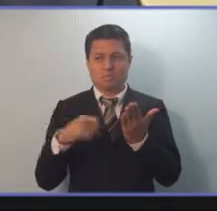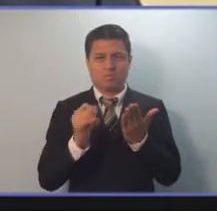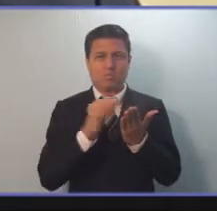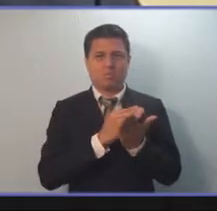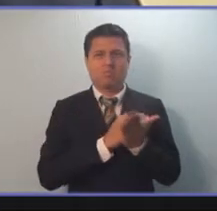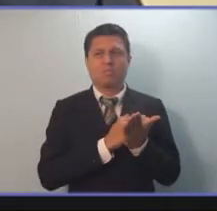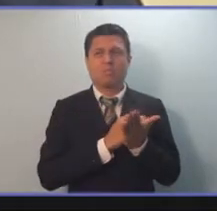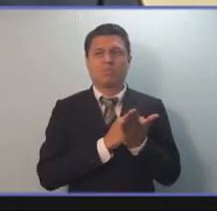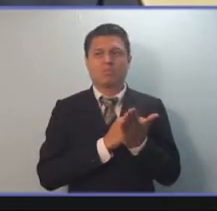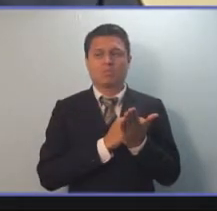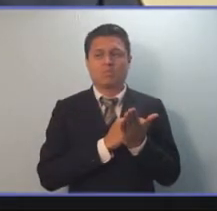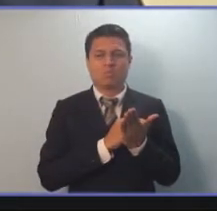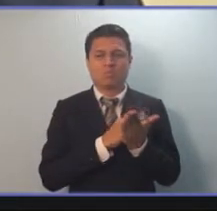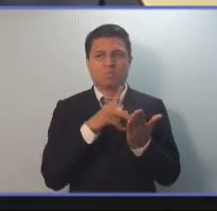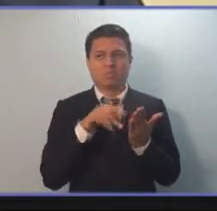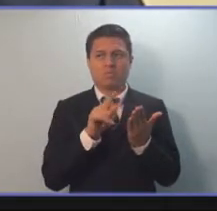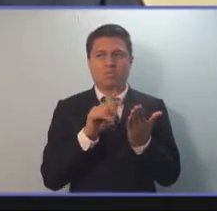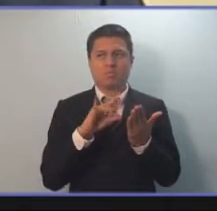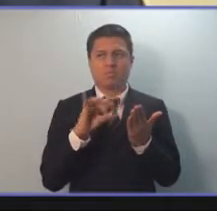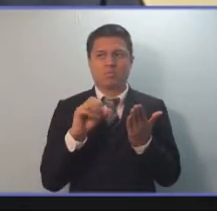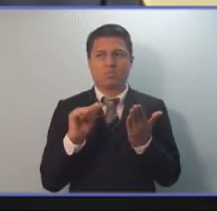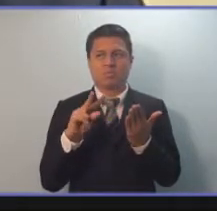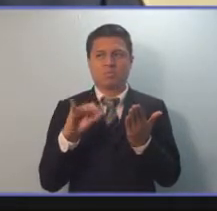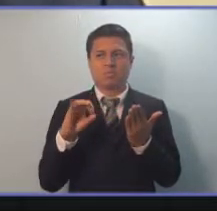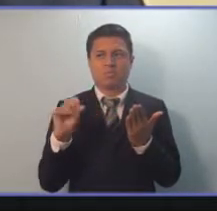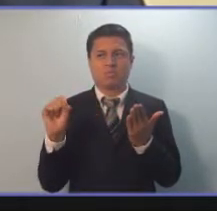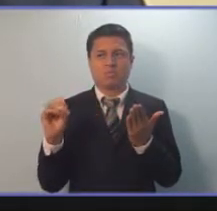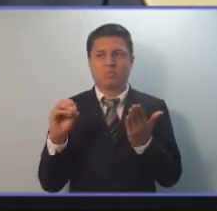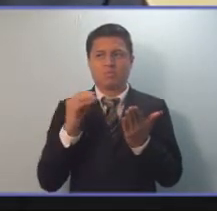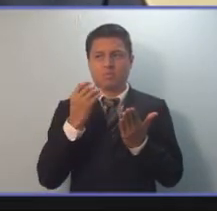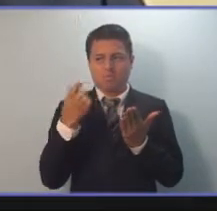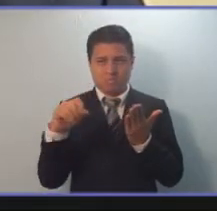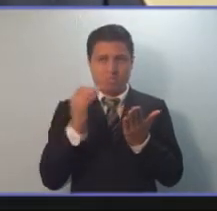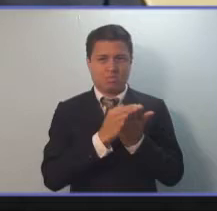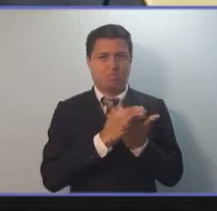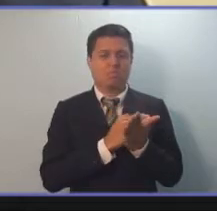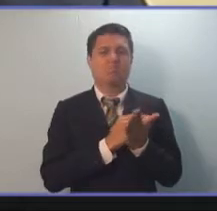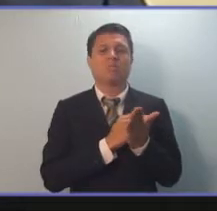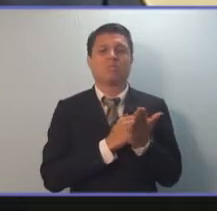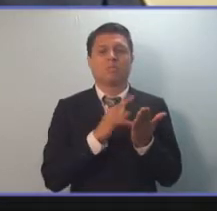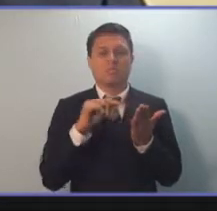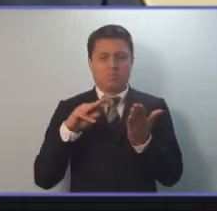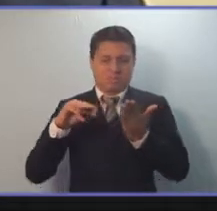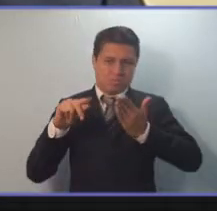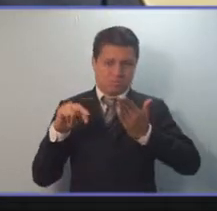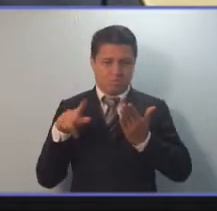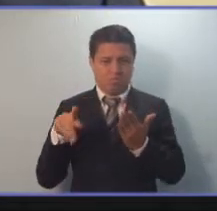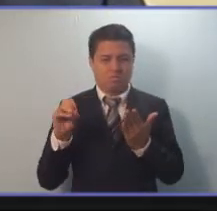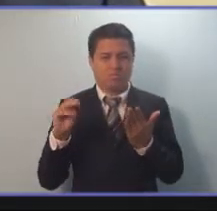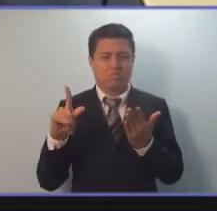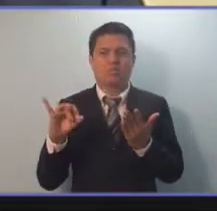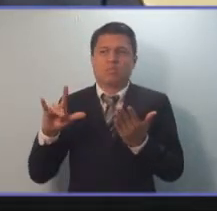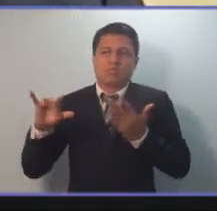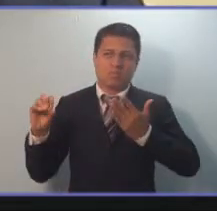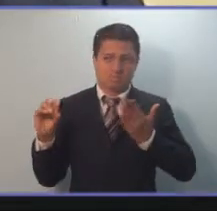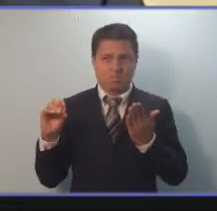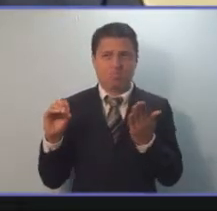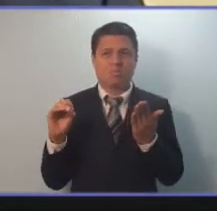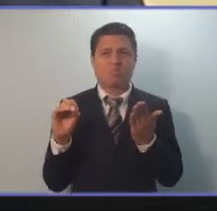presente. Patricia Elena Valdivieso Gallardo, presente. Numban Pompilio Salgado García,